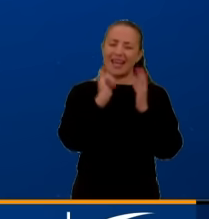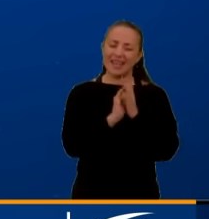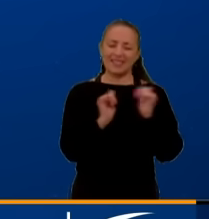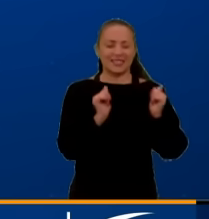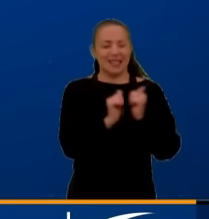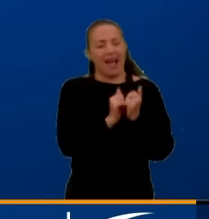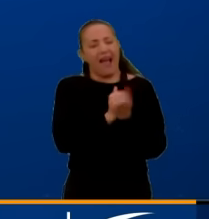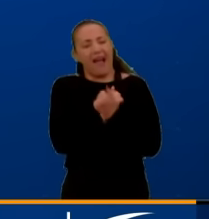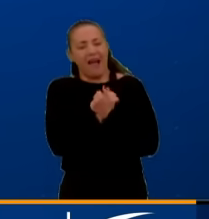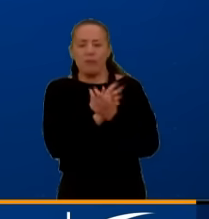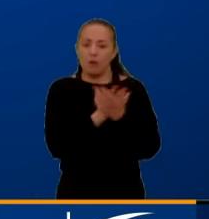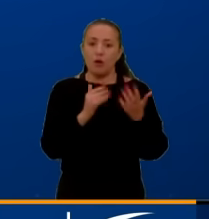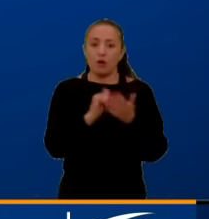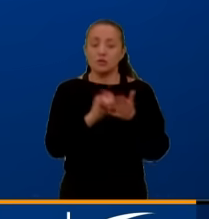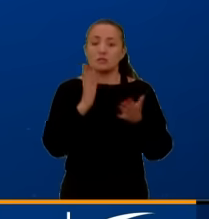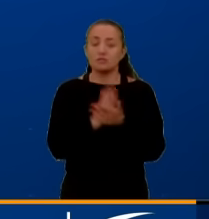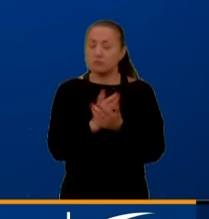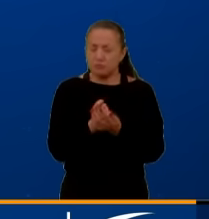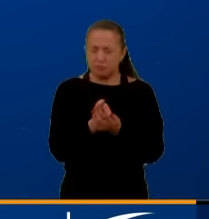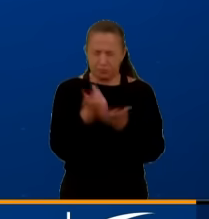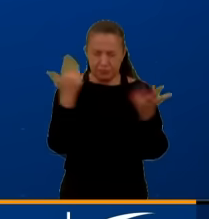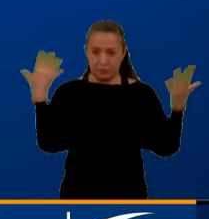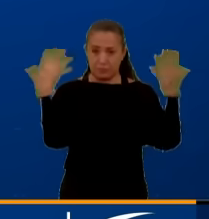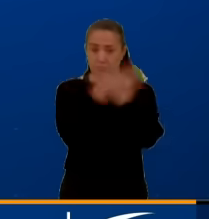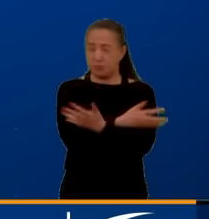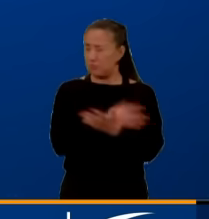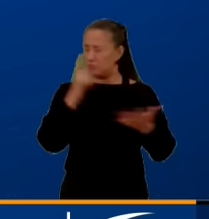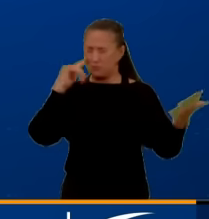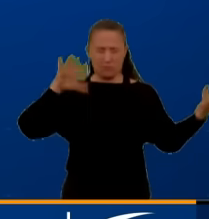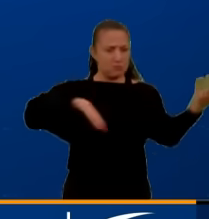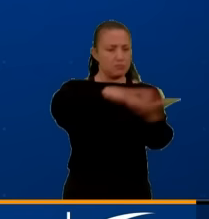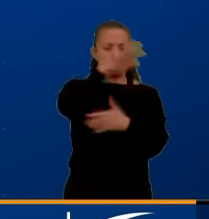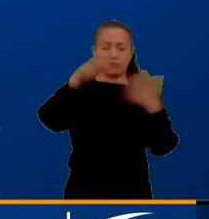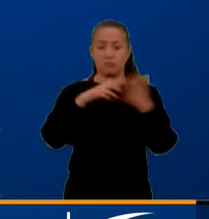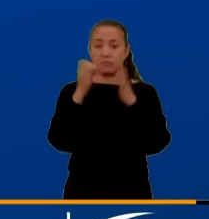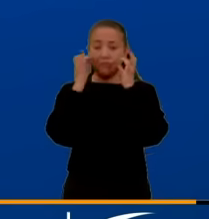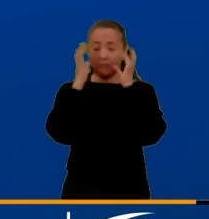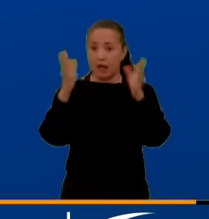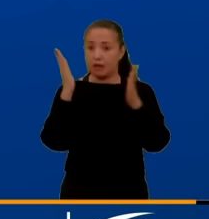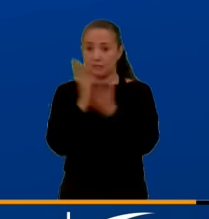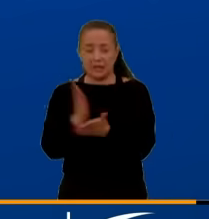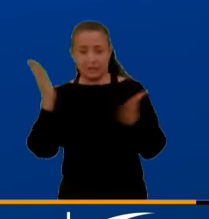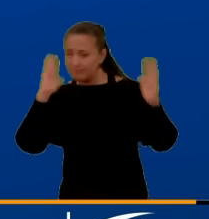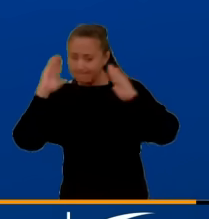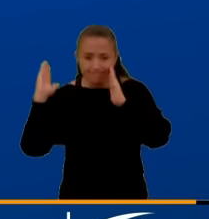En cuestión de minutos, todo se volvió caos, confusión y se convirtió en una grave emergencia.